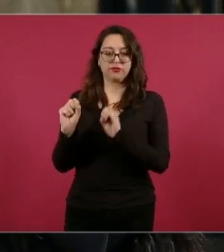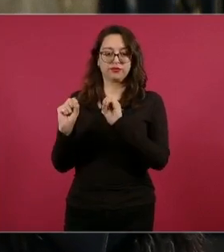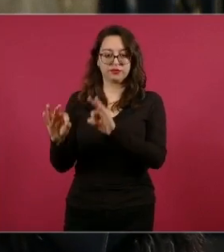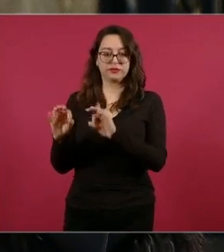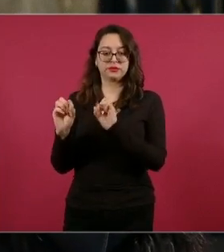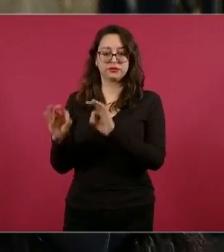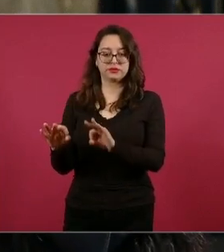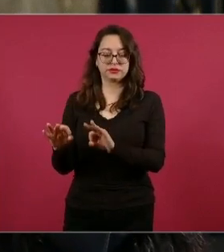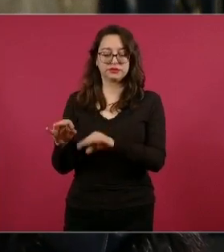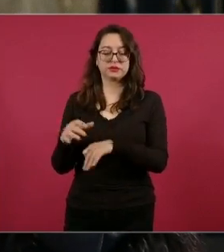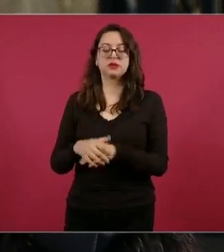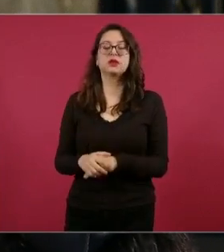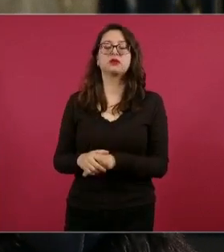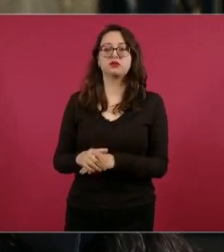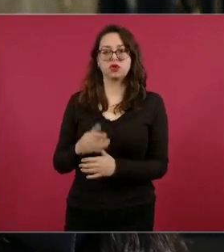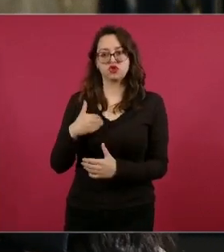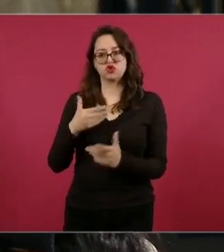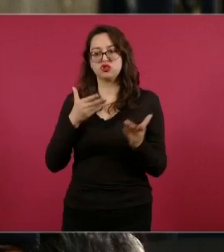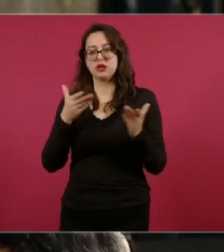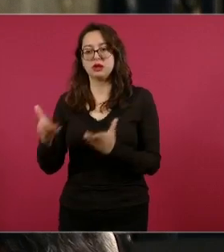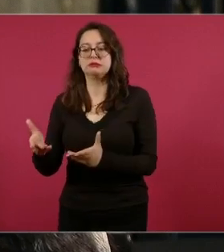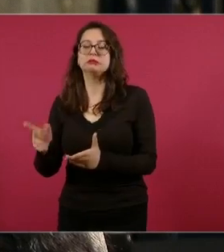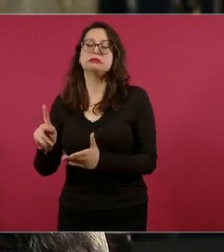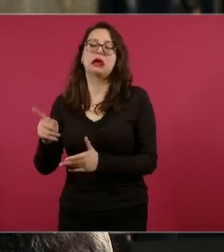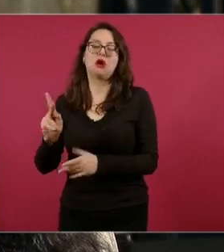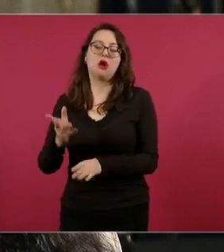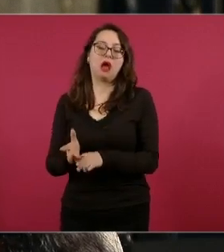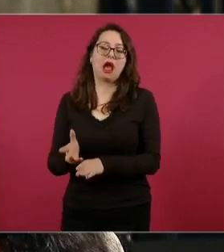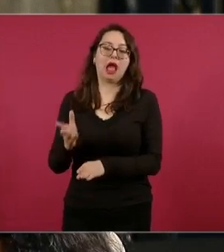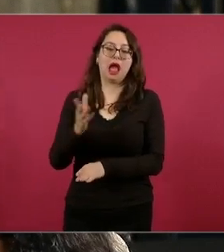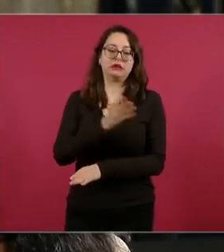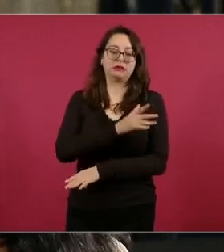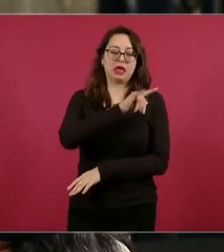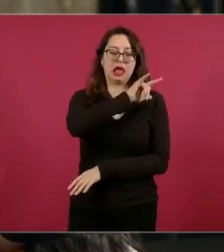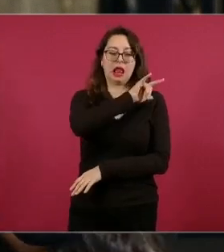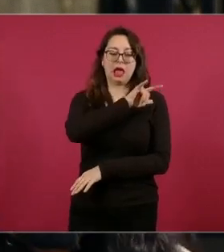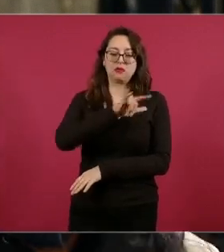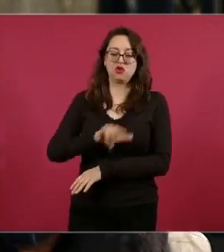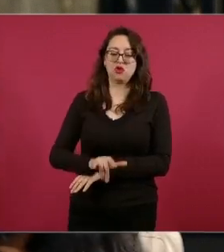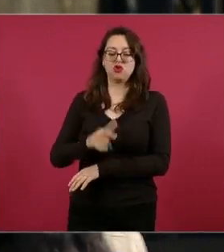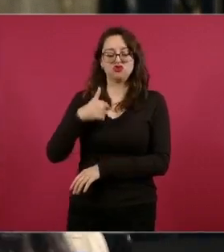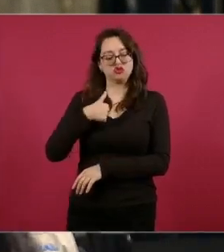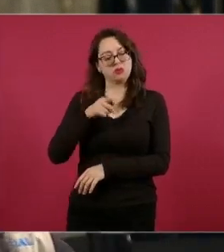avión, se lo digo sinceramente, yo iba llorando,